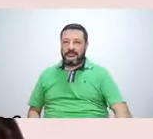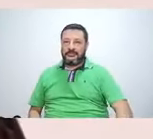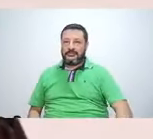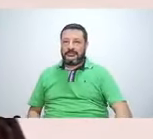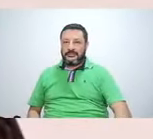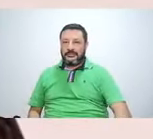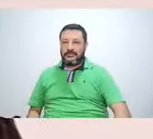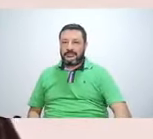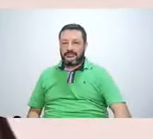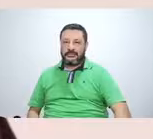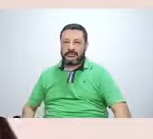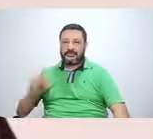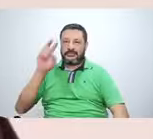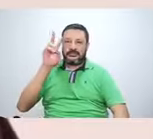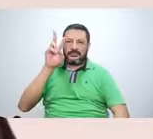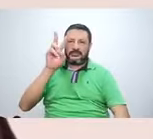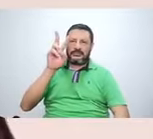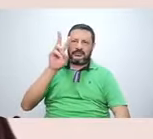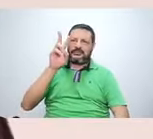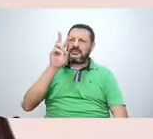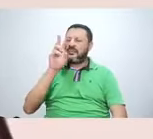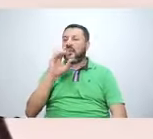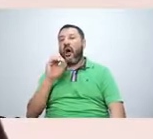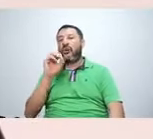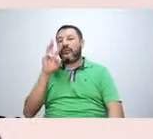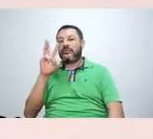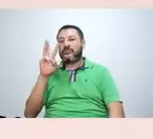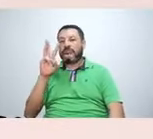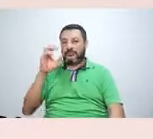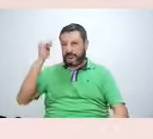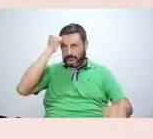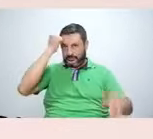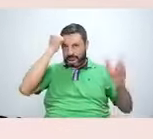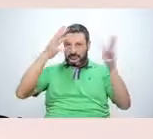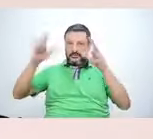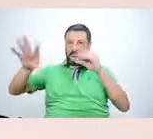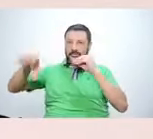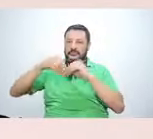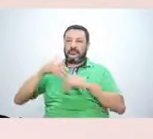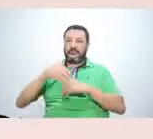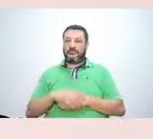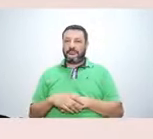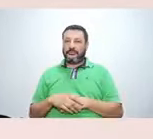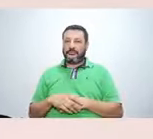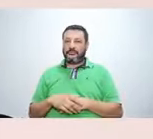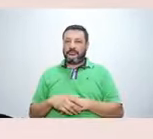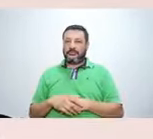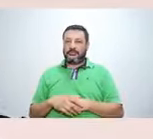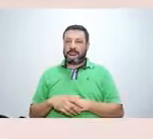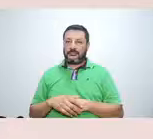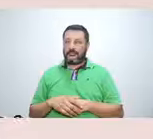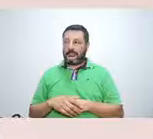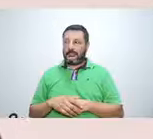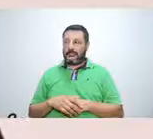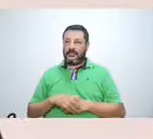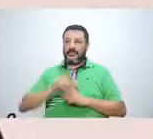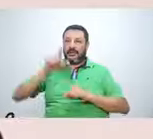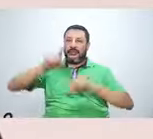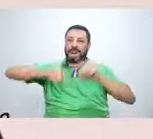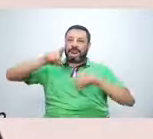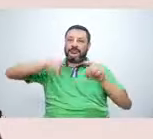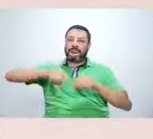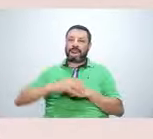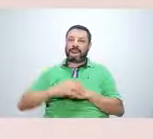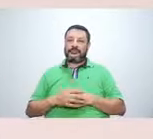otros dos entrenadores más y así. Entonces, incluso es tan grande como